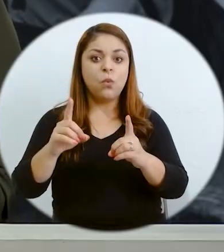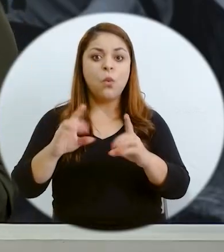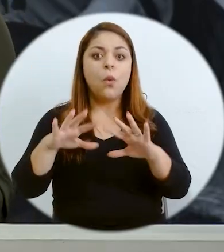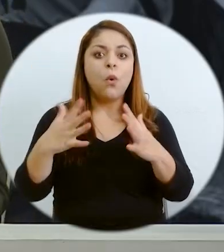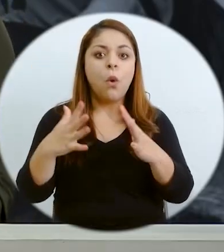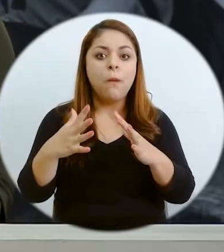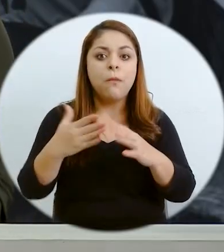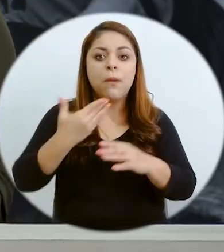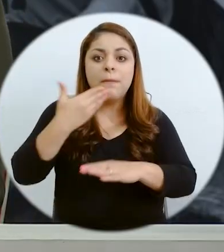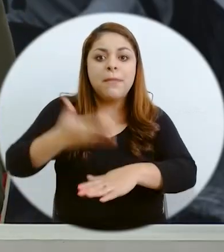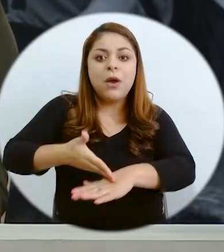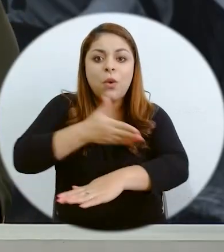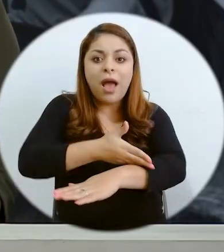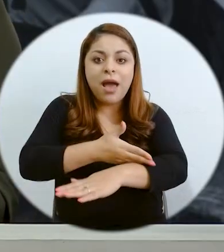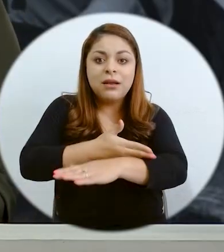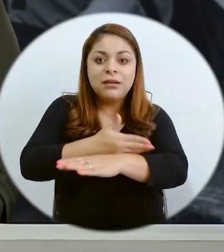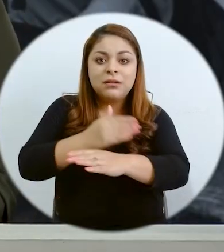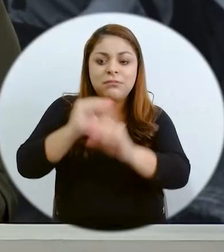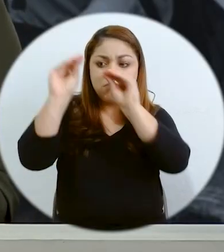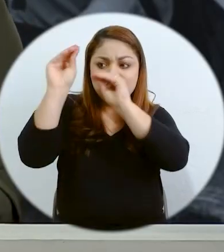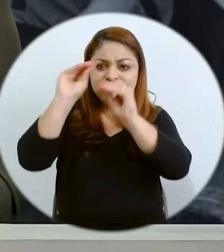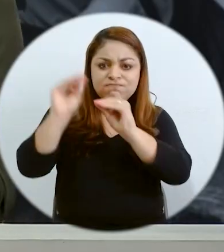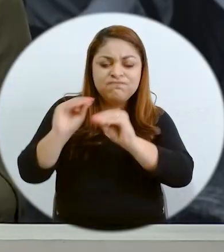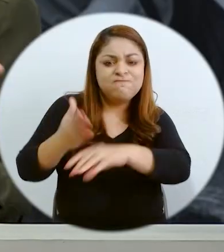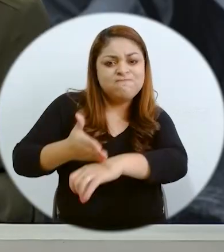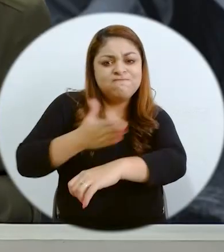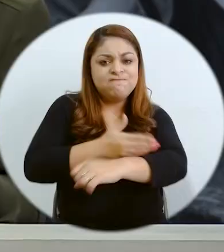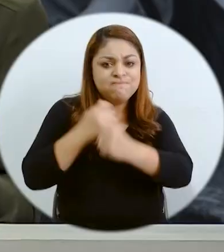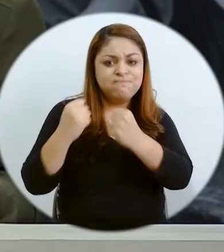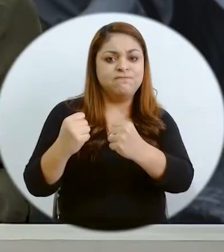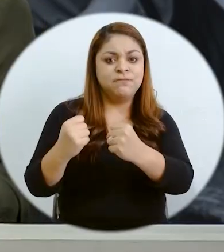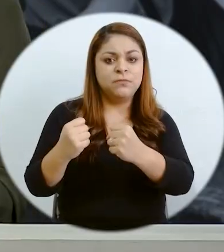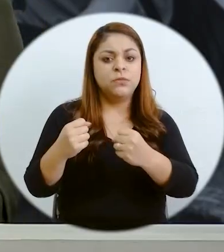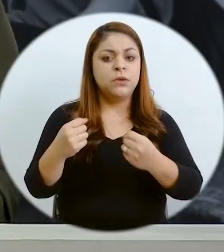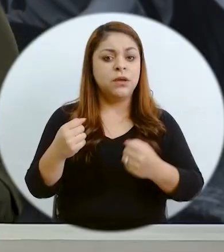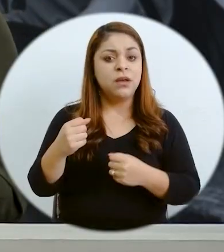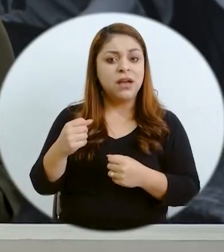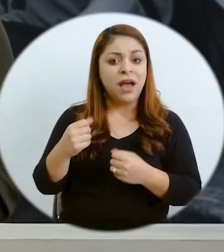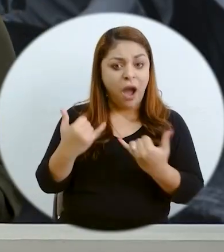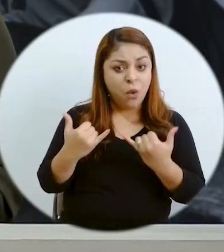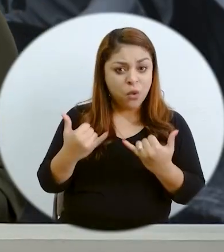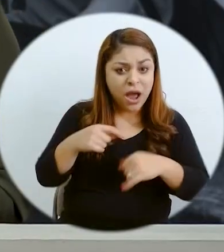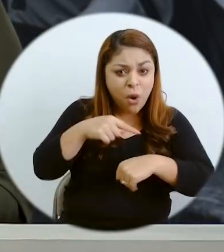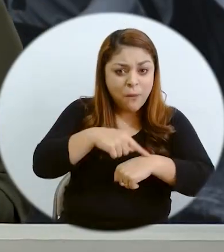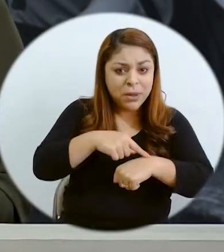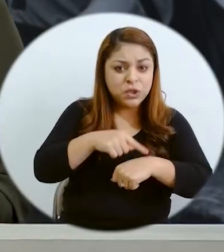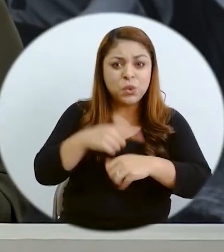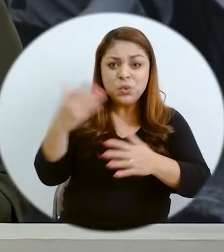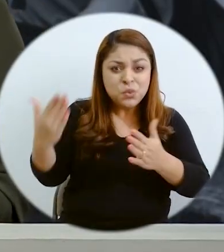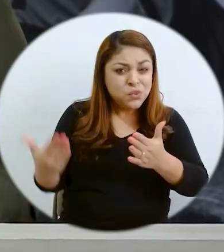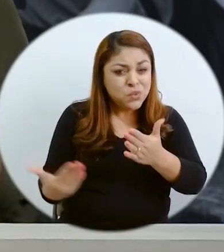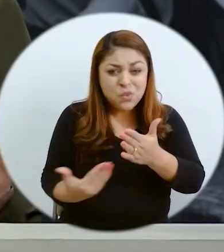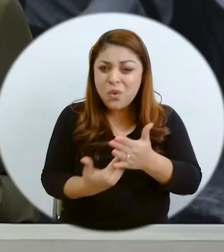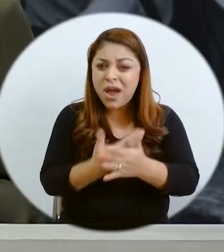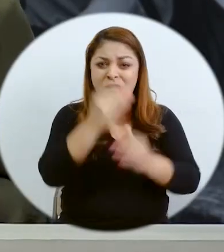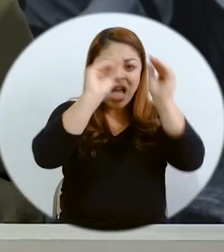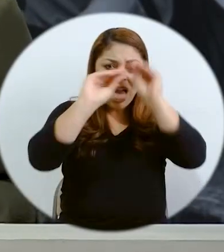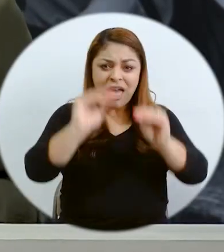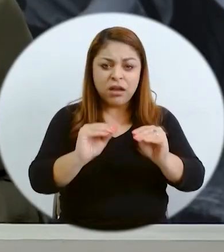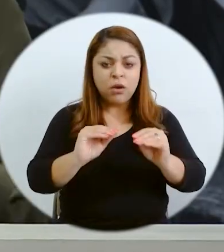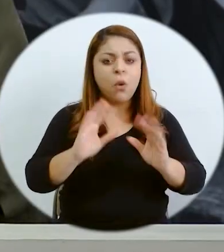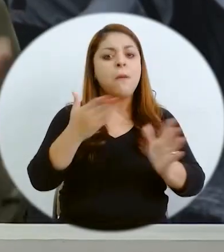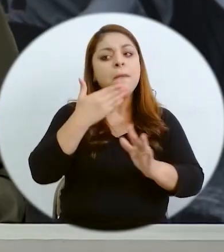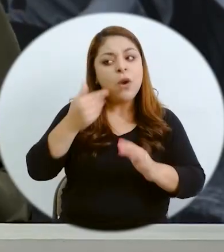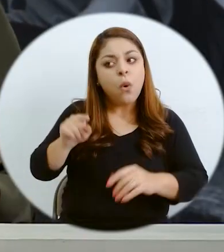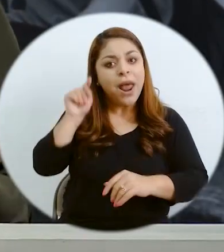que hay que fortalecerla. ¿Cómo la robustecemos? ¿Es efectivamente la hora de indicar hacer una nueva política o estamos bien con la